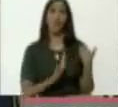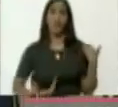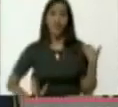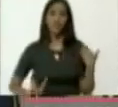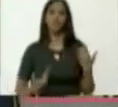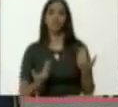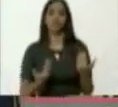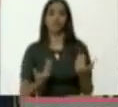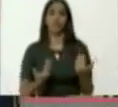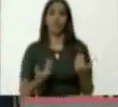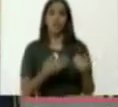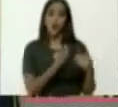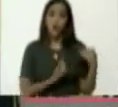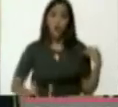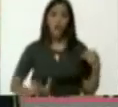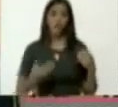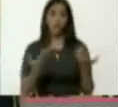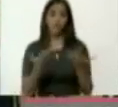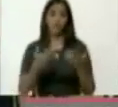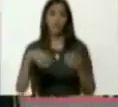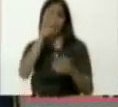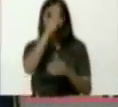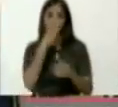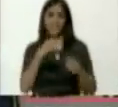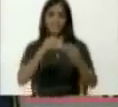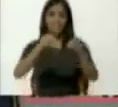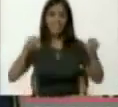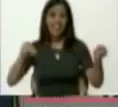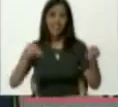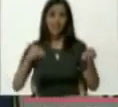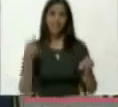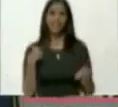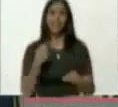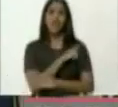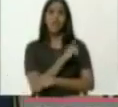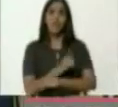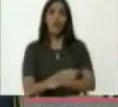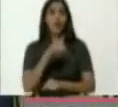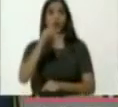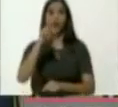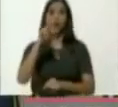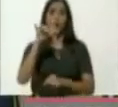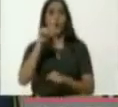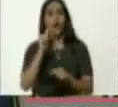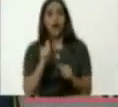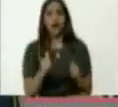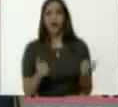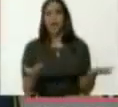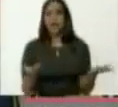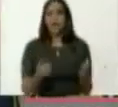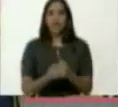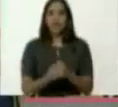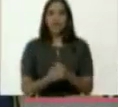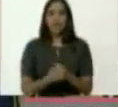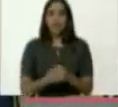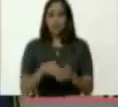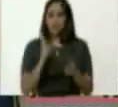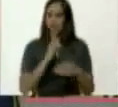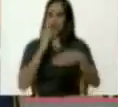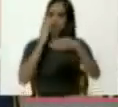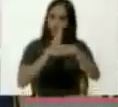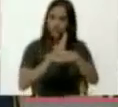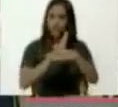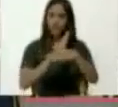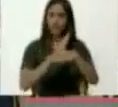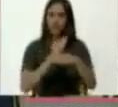hacendados de Brasil, que siempre tuvieron, bueno, el poder, y que con Lula, pues obviamente, les colocaron una especie de obstáculo